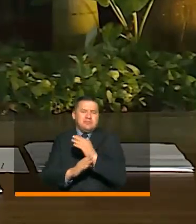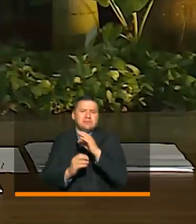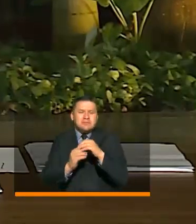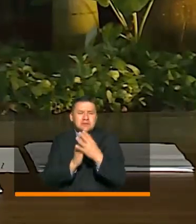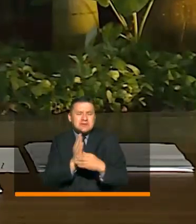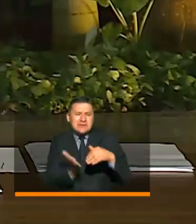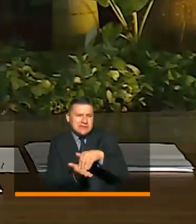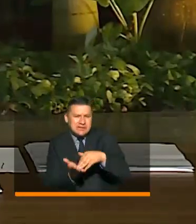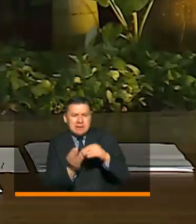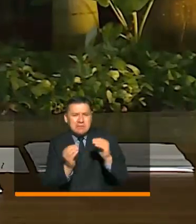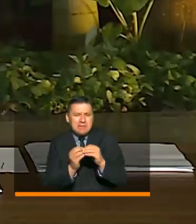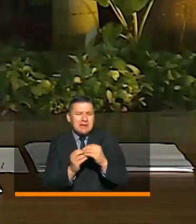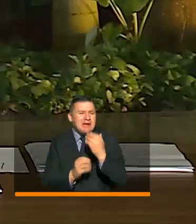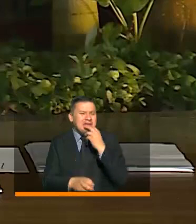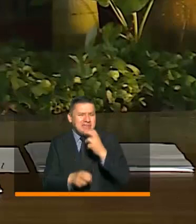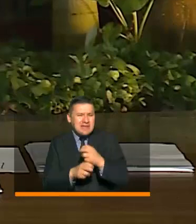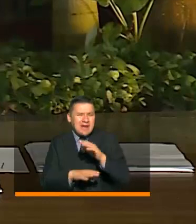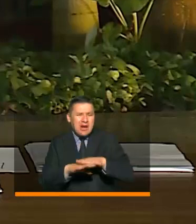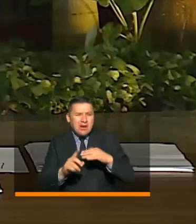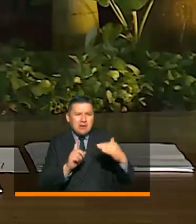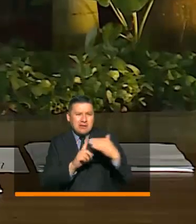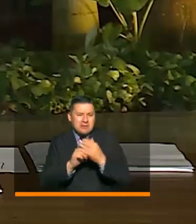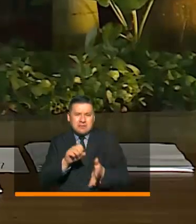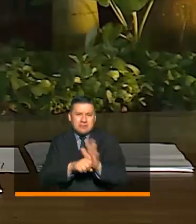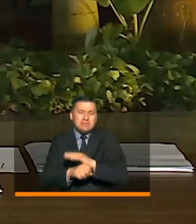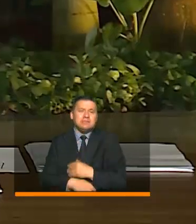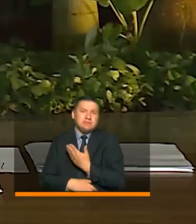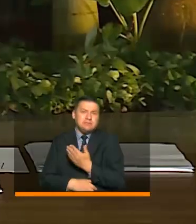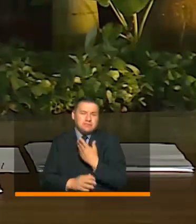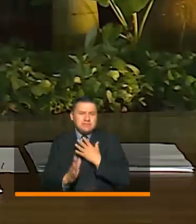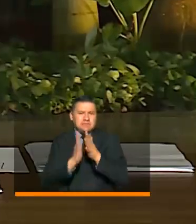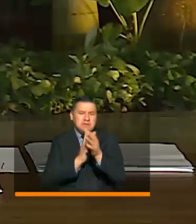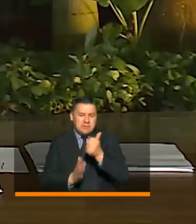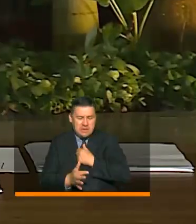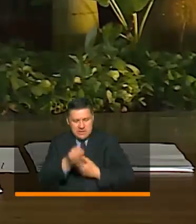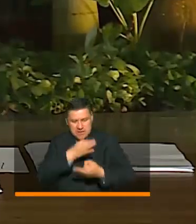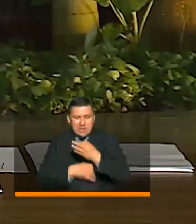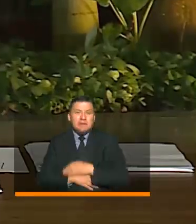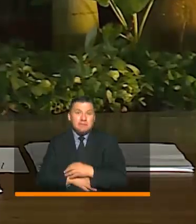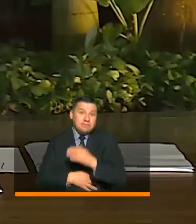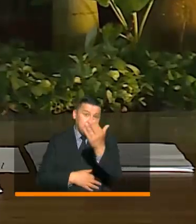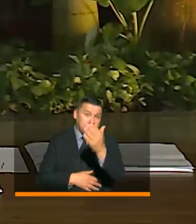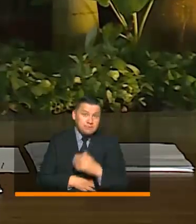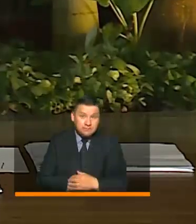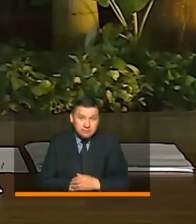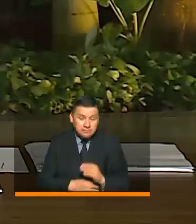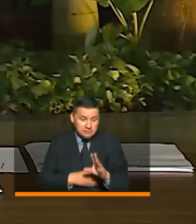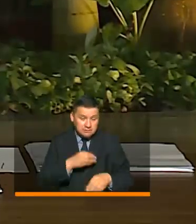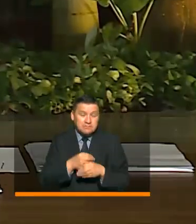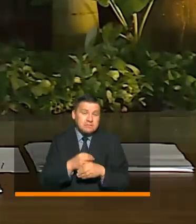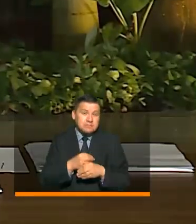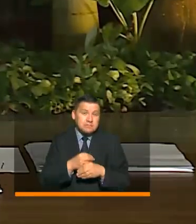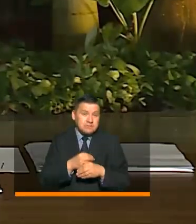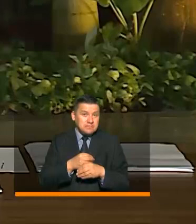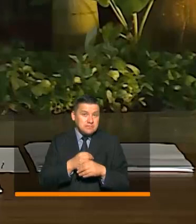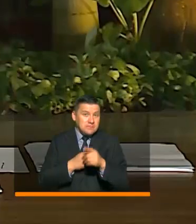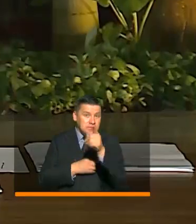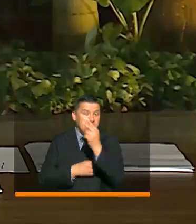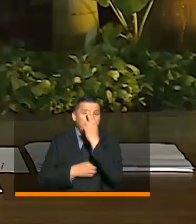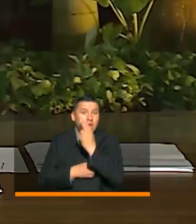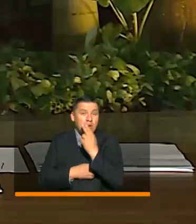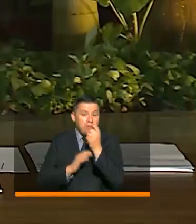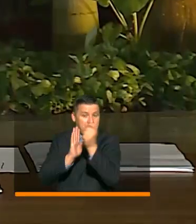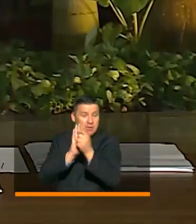más vulnerables y a los más golpeados por esta pandemia. Los dejo con este mensaje de autocuidado y que además tiene las pautas de